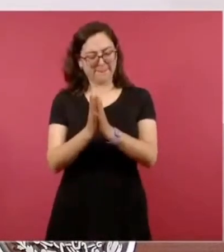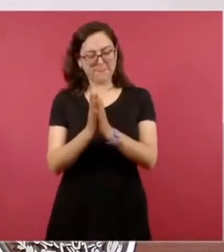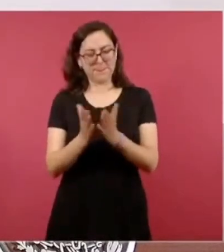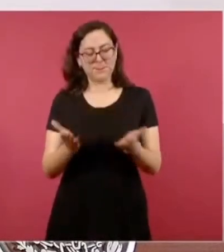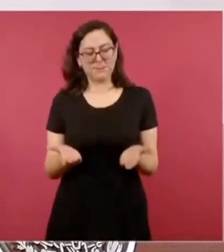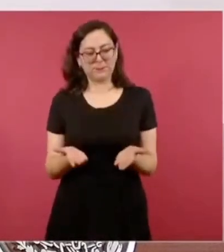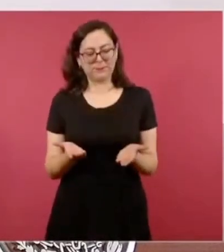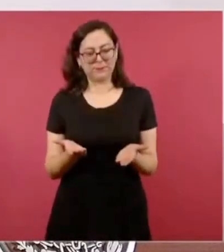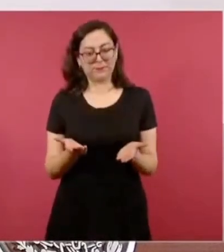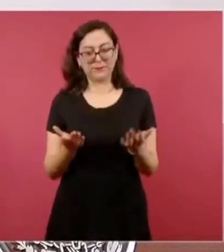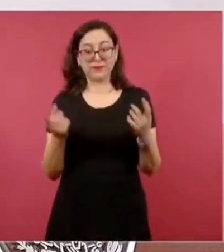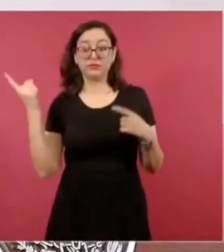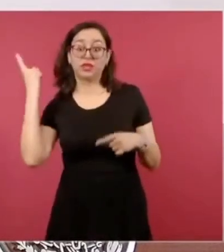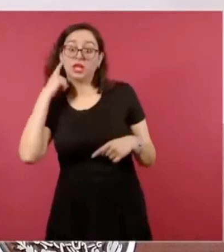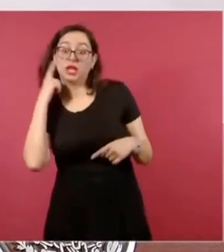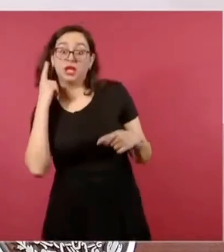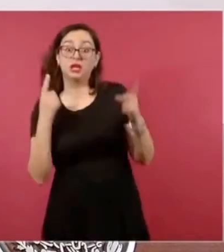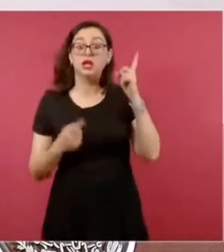Por esos